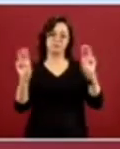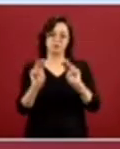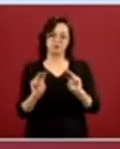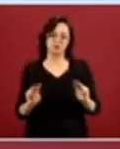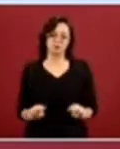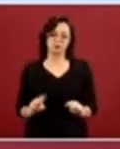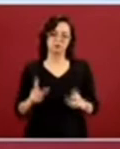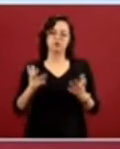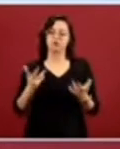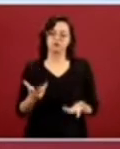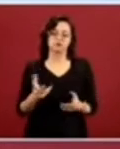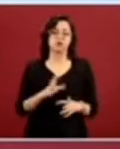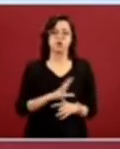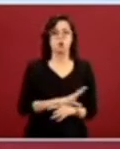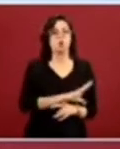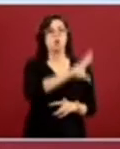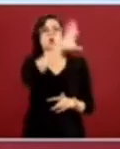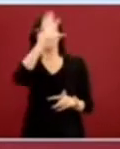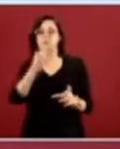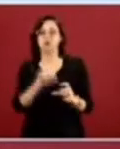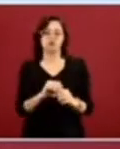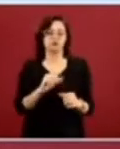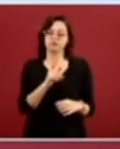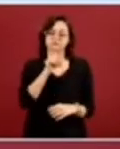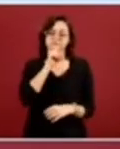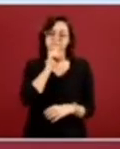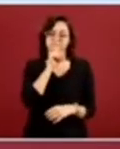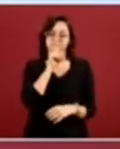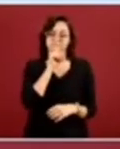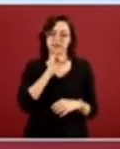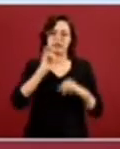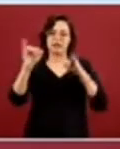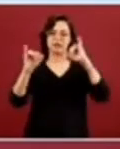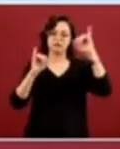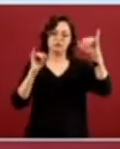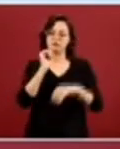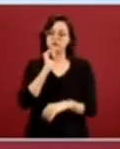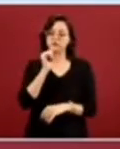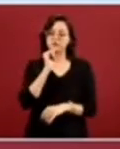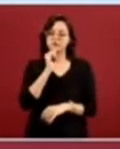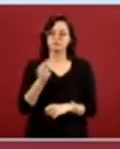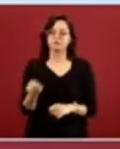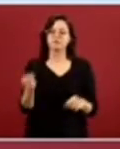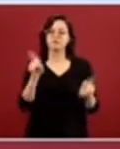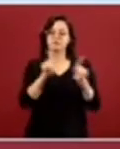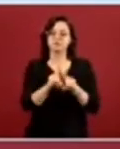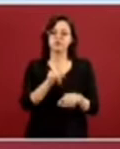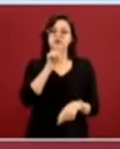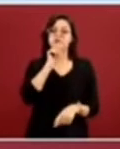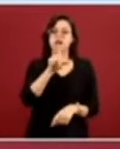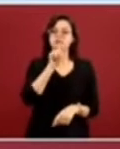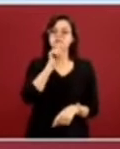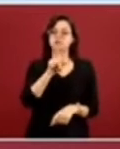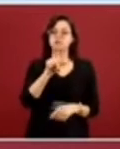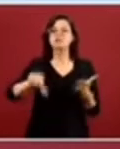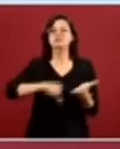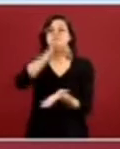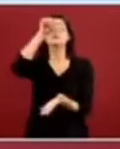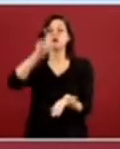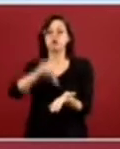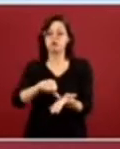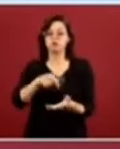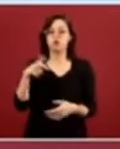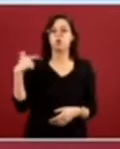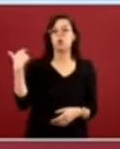de México, no es en las zonas más periféricas del Estado de México. Lo mismo pasa con Jalisco, es la zona metropolitana